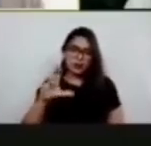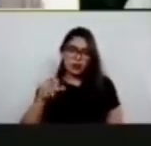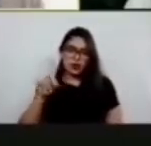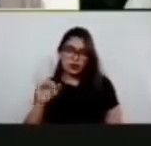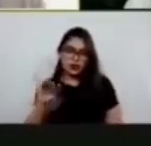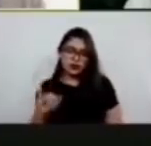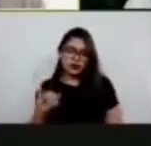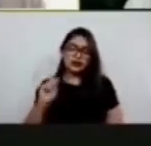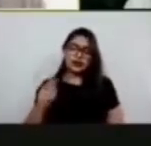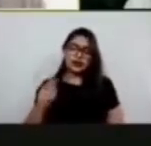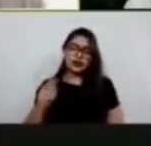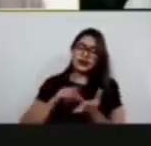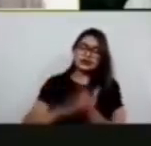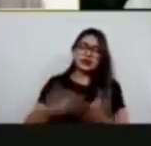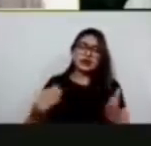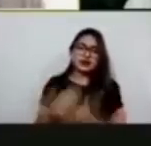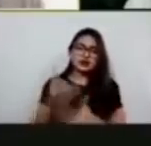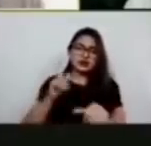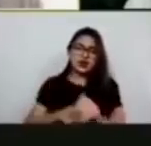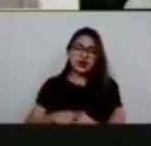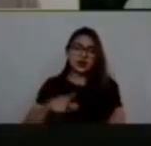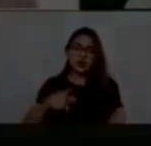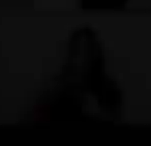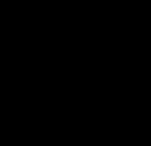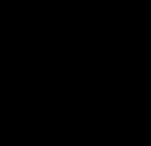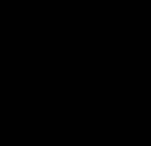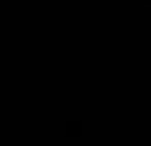regresamos, amigos, con esta video información.